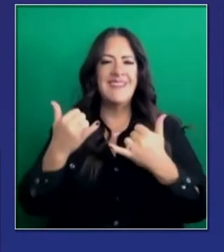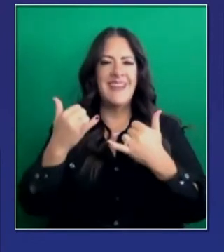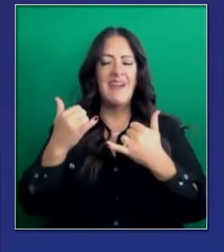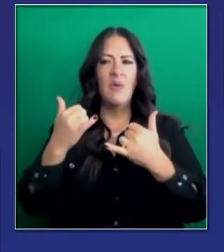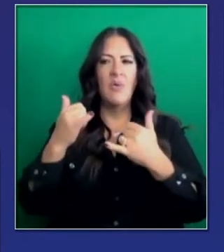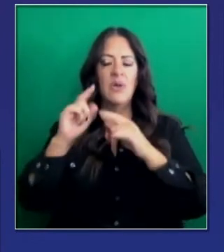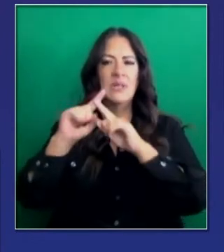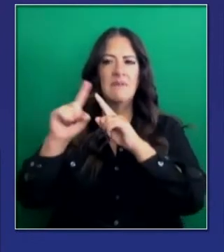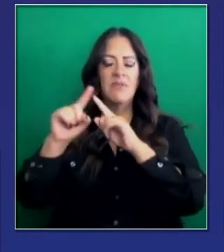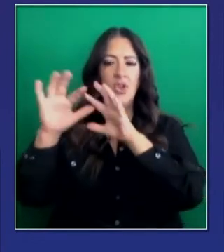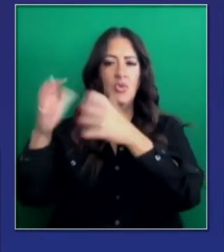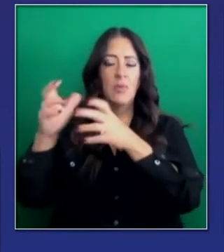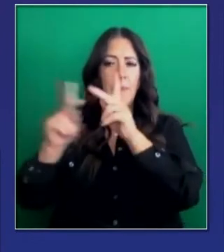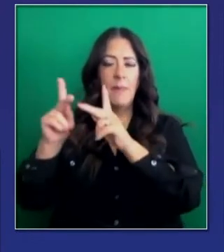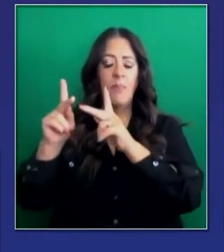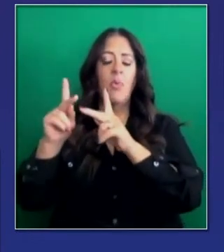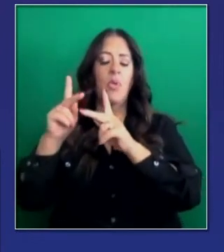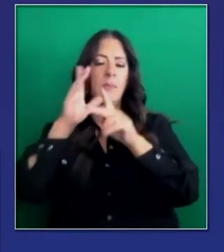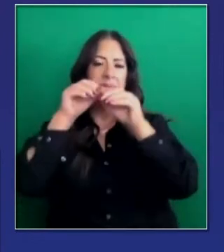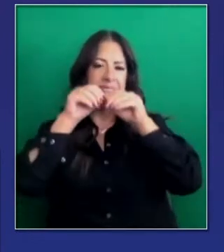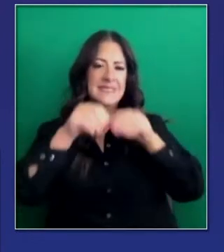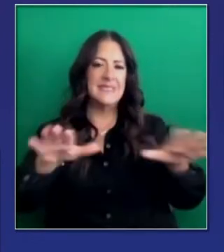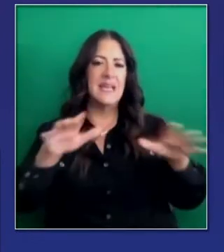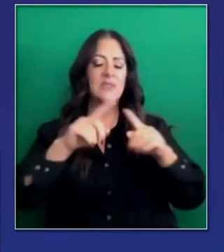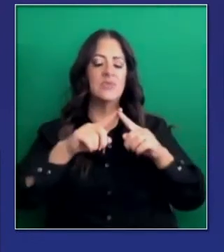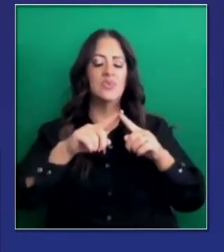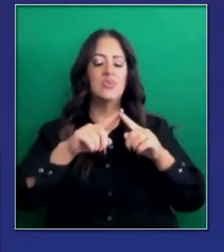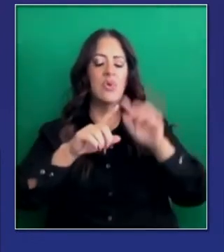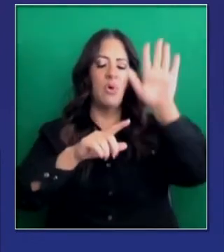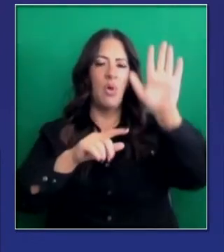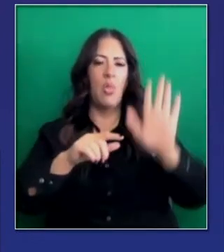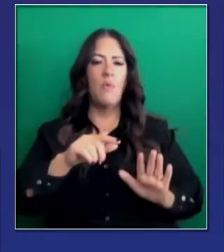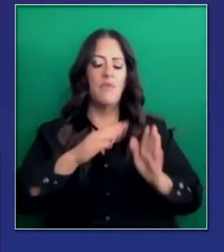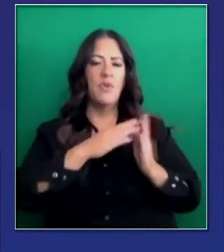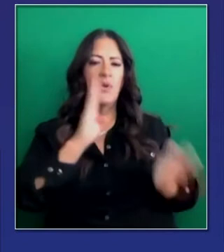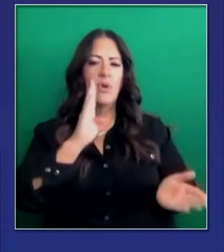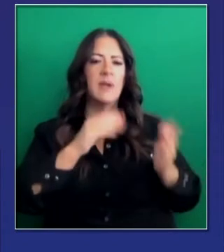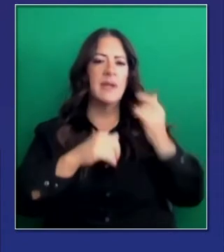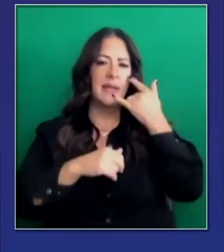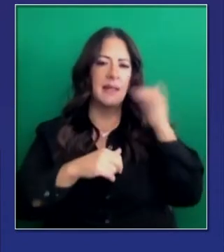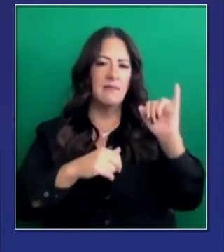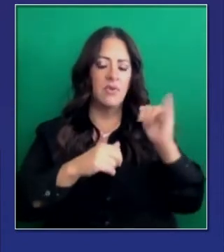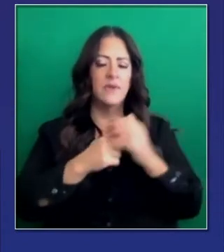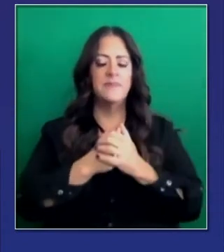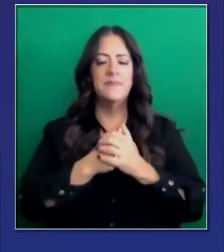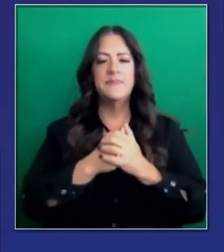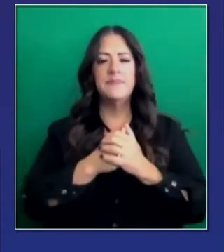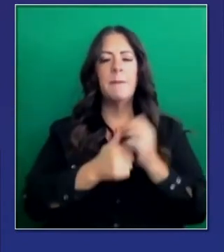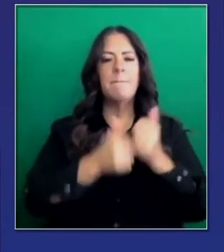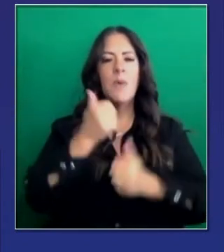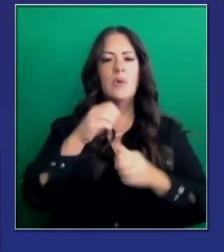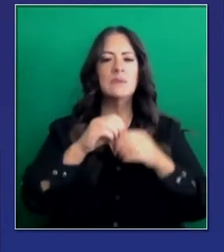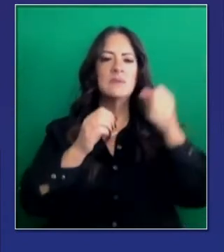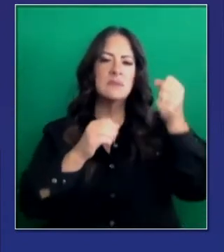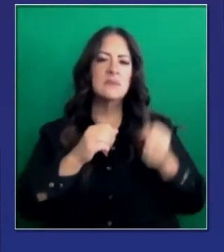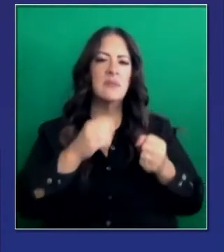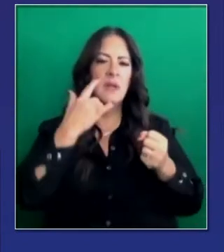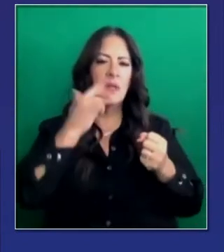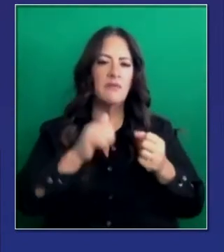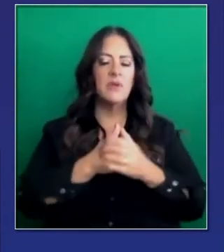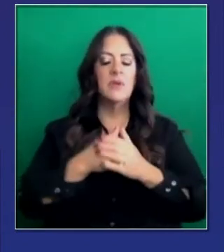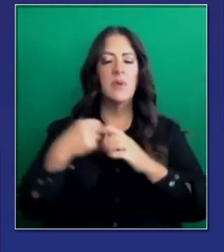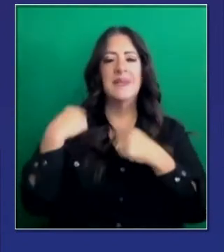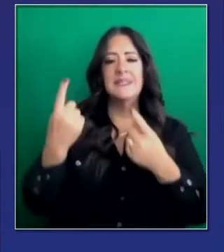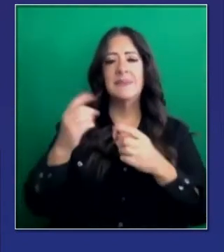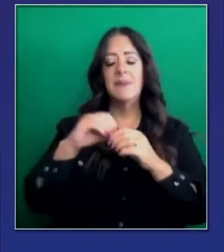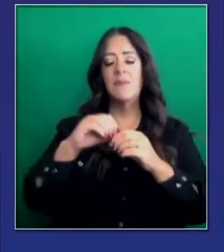número desproporcionado en el sur de california en cuanto a la próxima semana esperamos dentro de los próximos